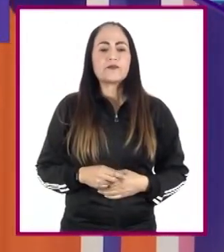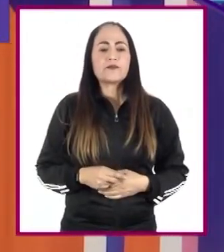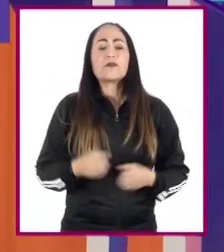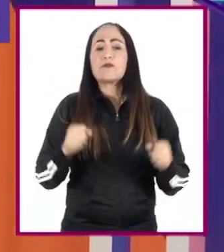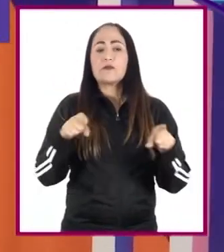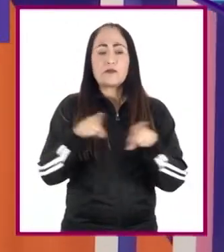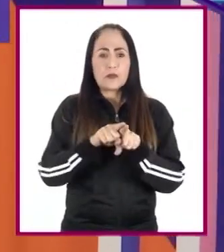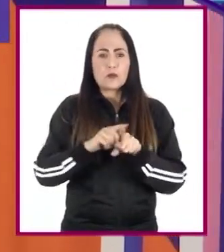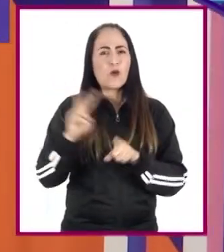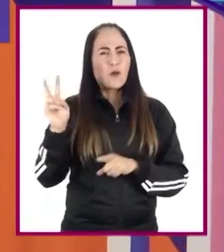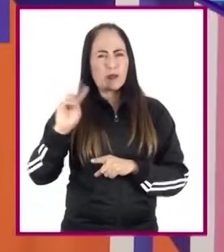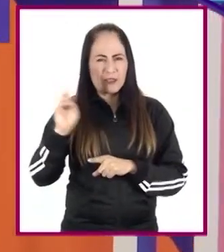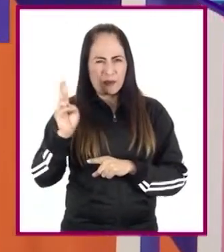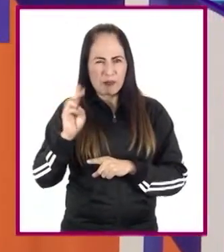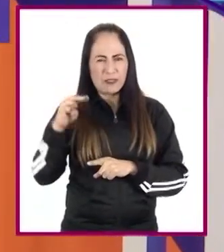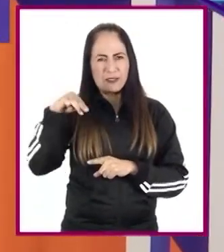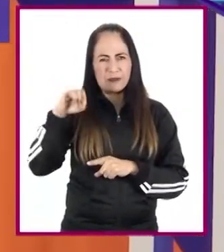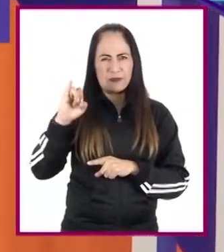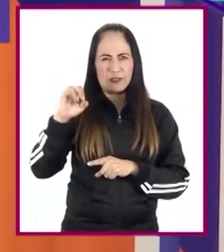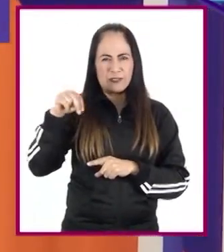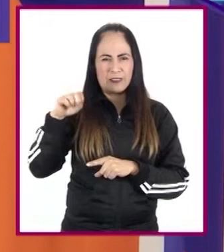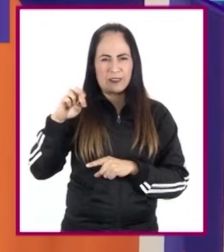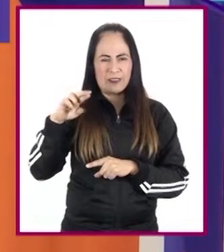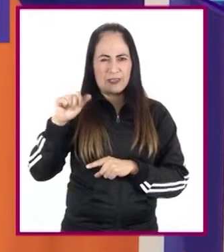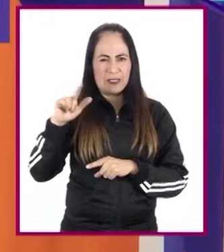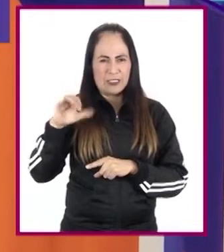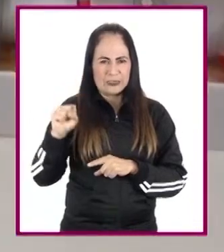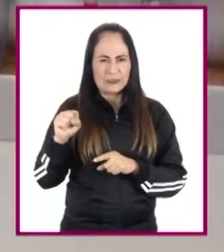como vitaminas, minerales y agua simple potable.